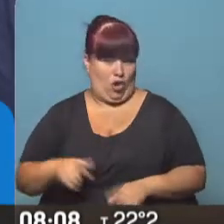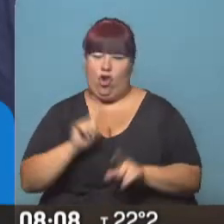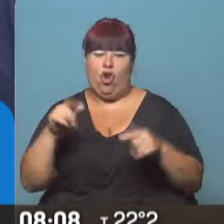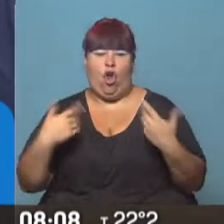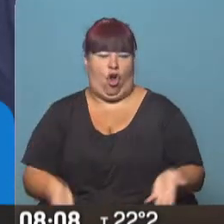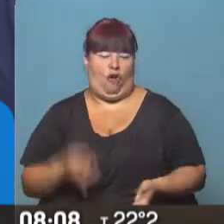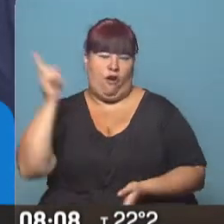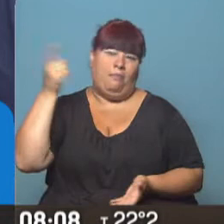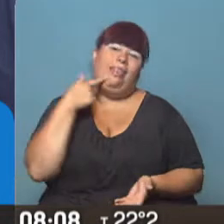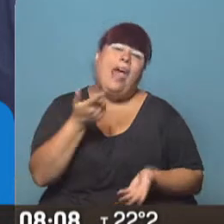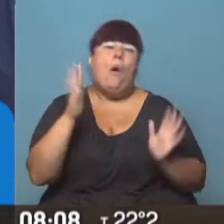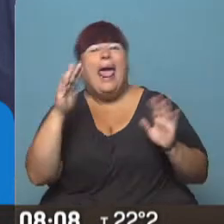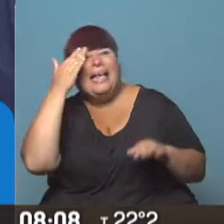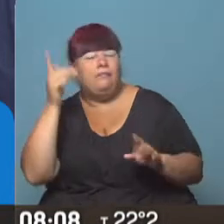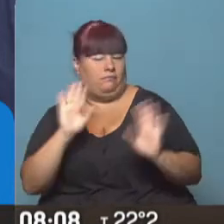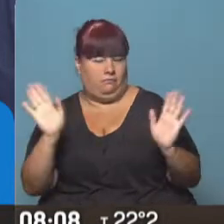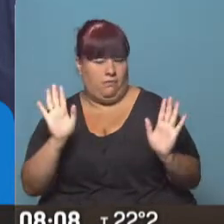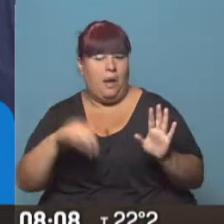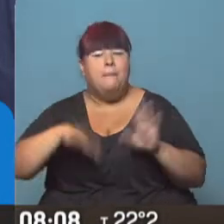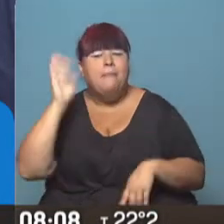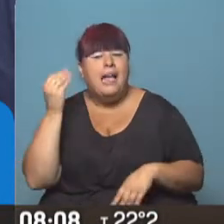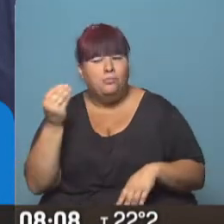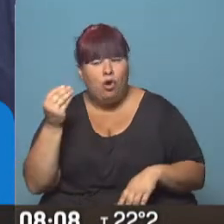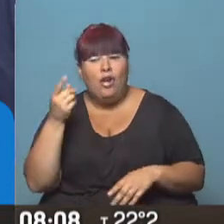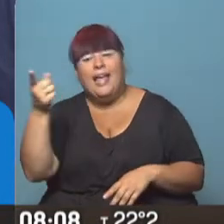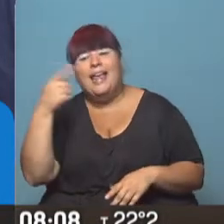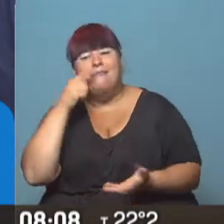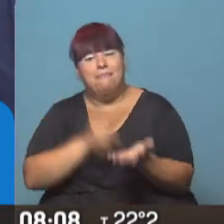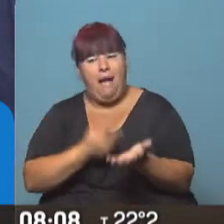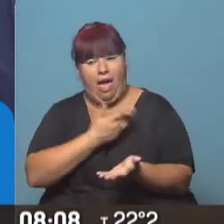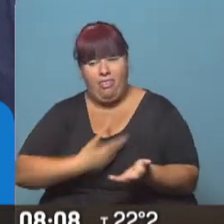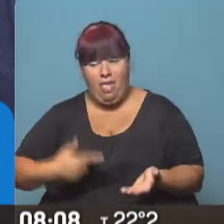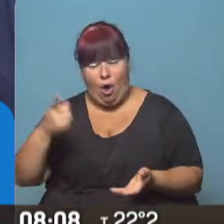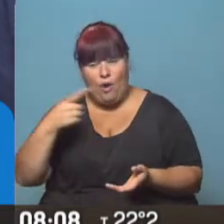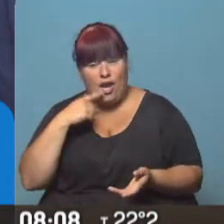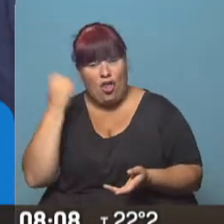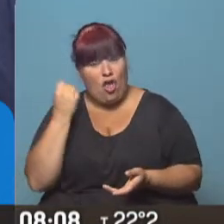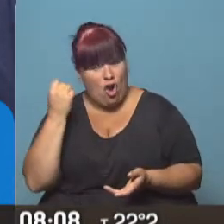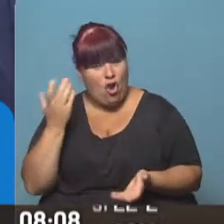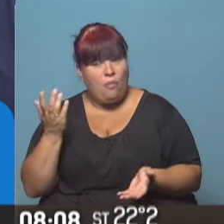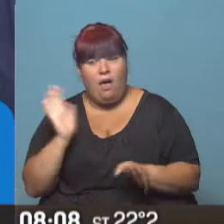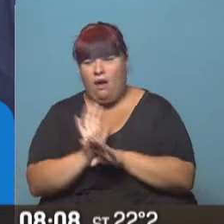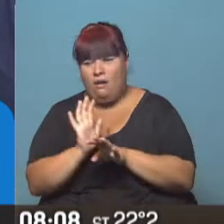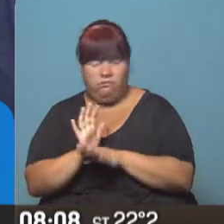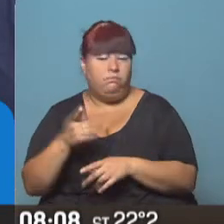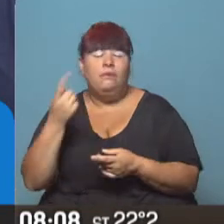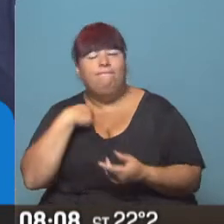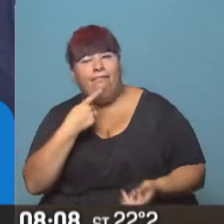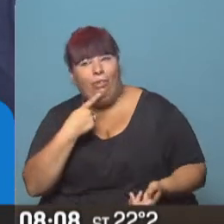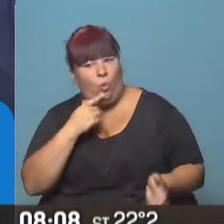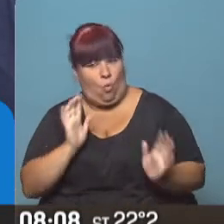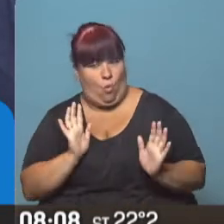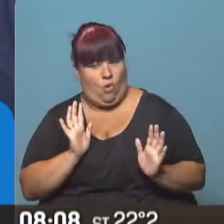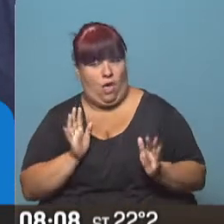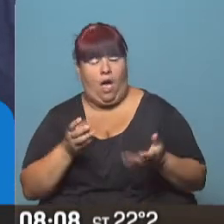ningún tipo de referencia, en especial porque las referencias que está marcando la economía son referencias que nos hacen dudar,